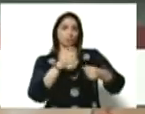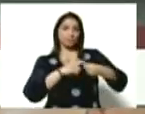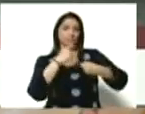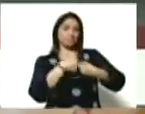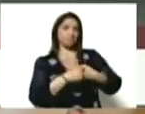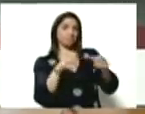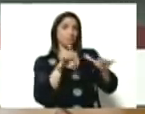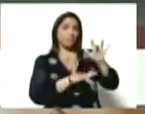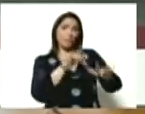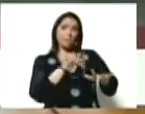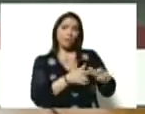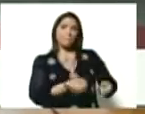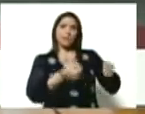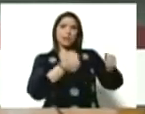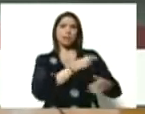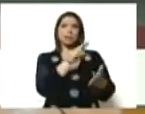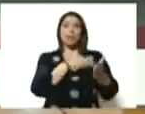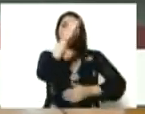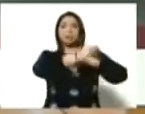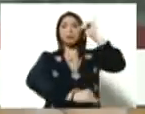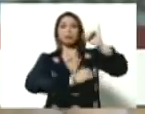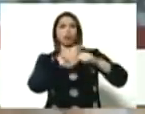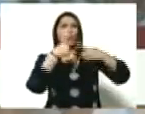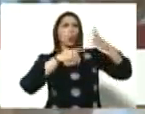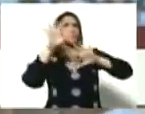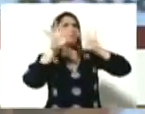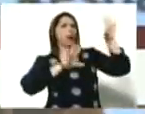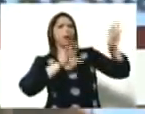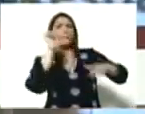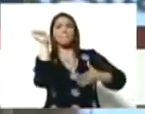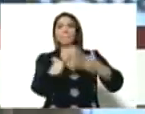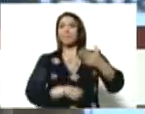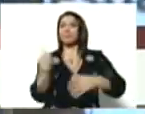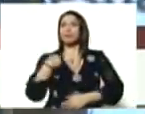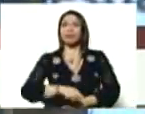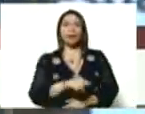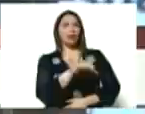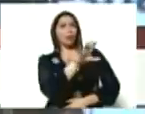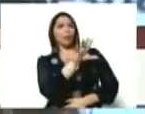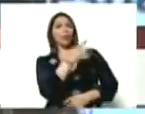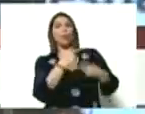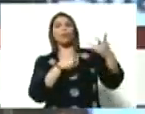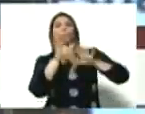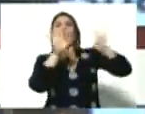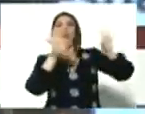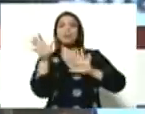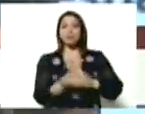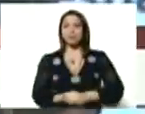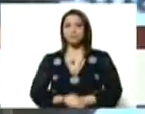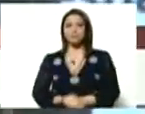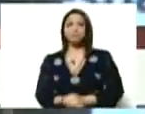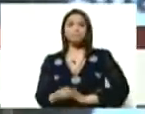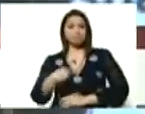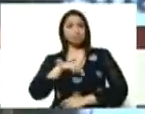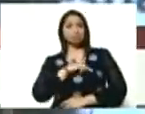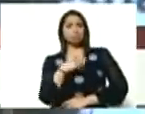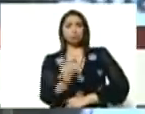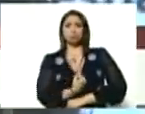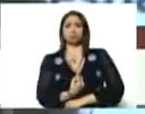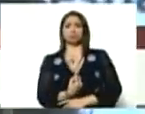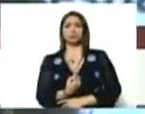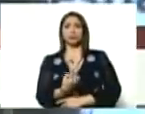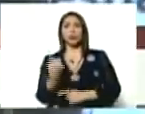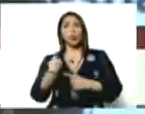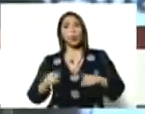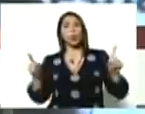máquina en los mercados nacionales e internacionales sin tener dependencia de proveedores. Otra característica